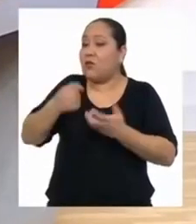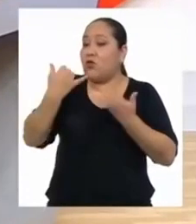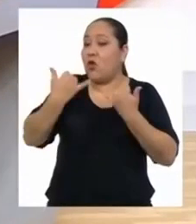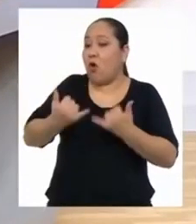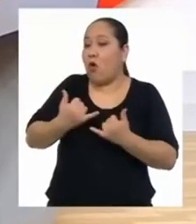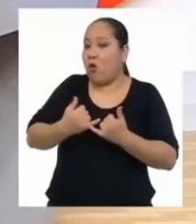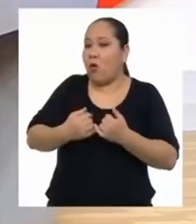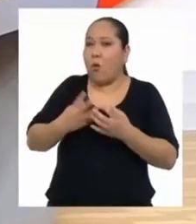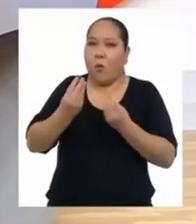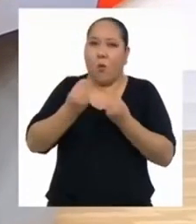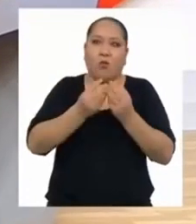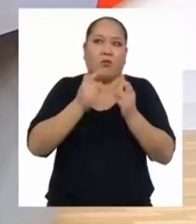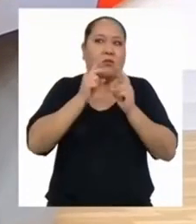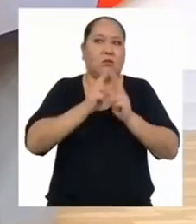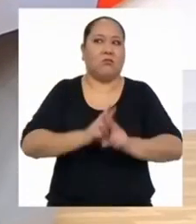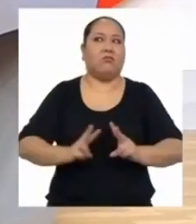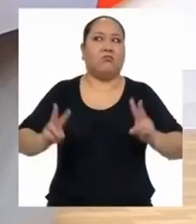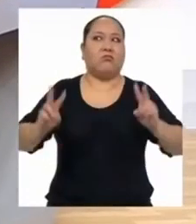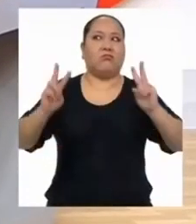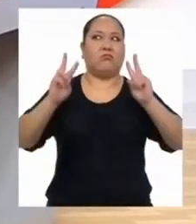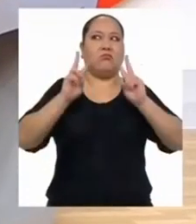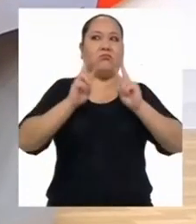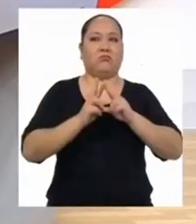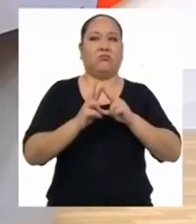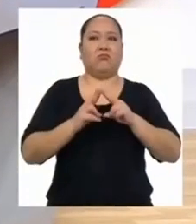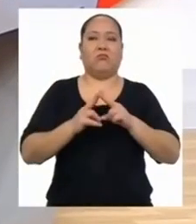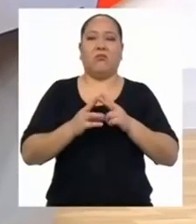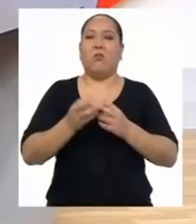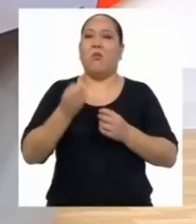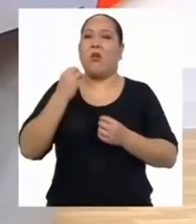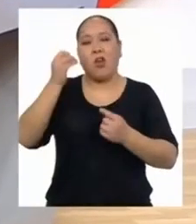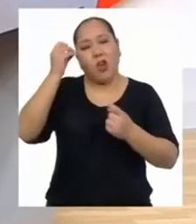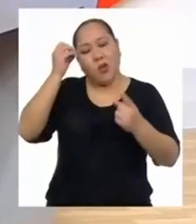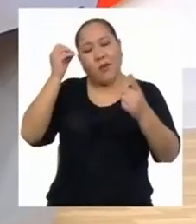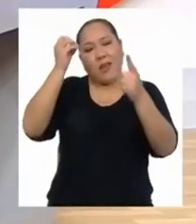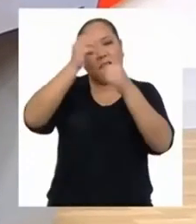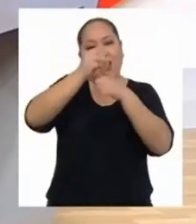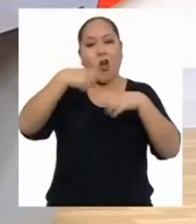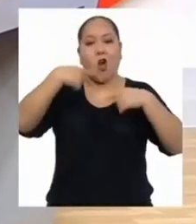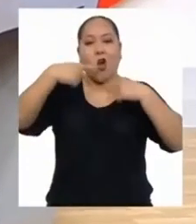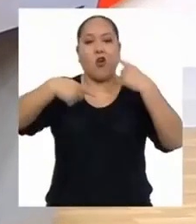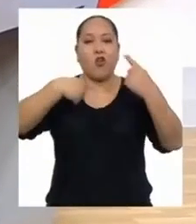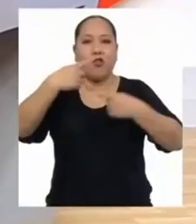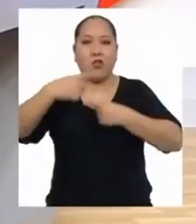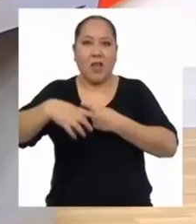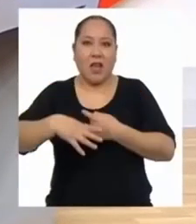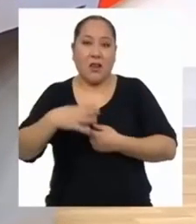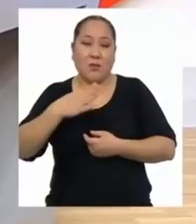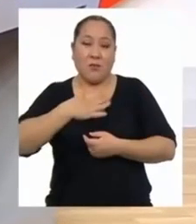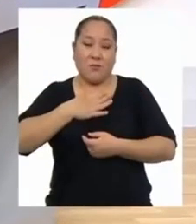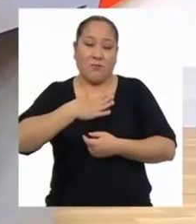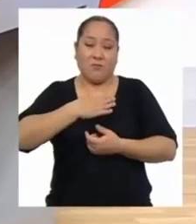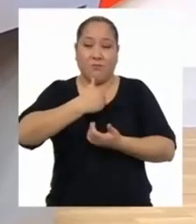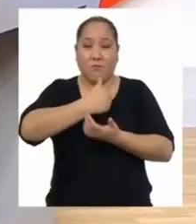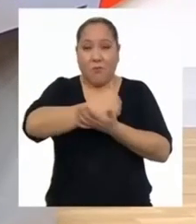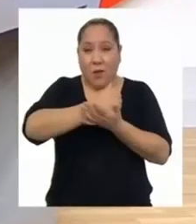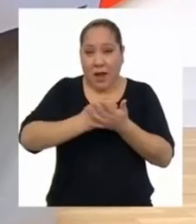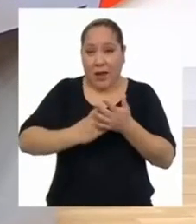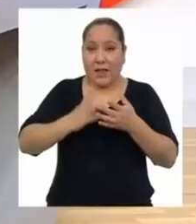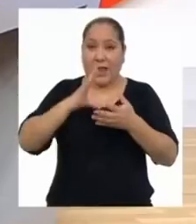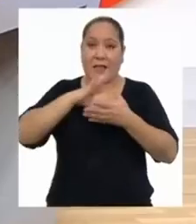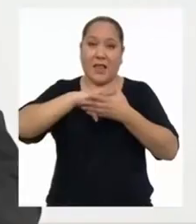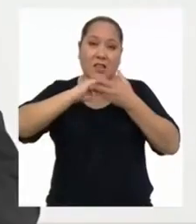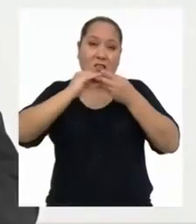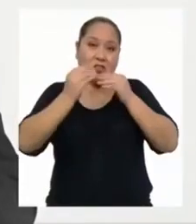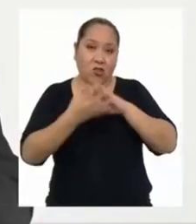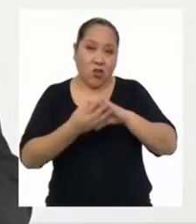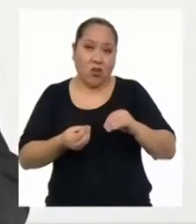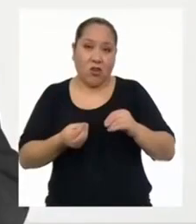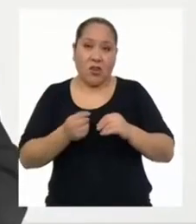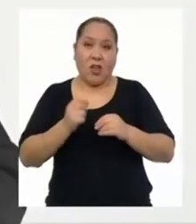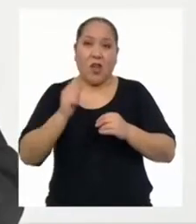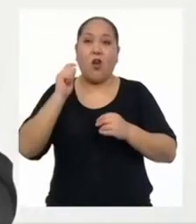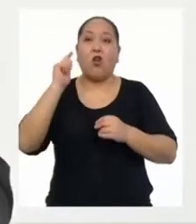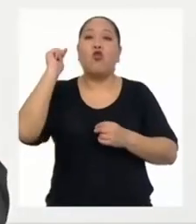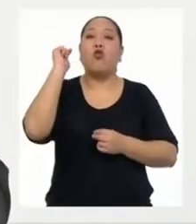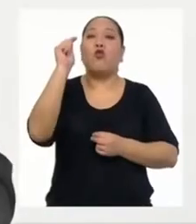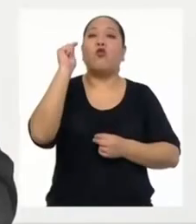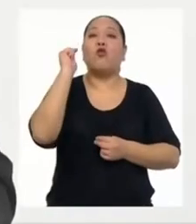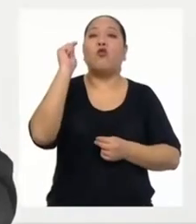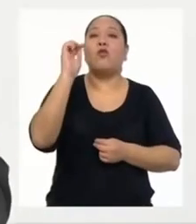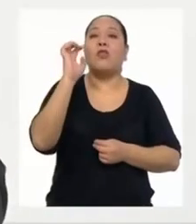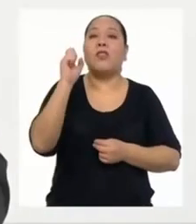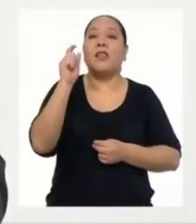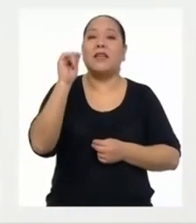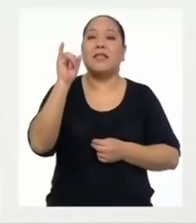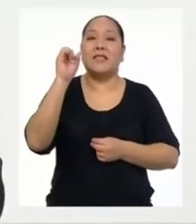Nuestro objetivo es contar una parte de nuestra historia a través de un testimonio. ¿Sabe cómo se hace uno? Si alguien